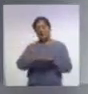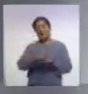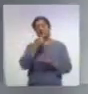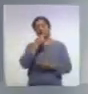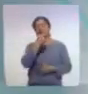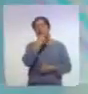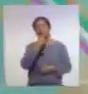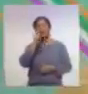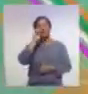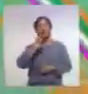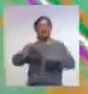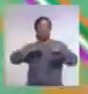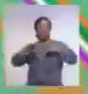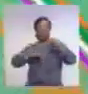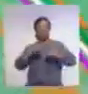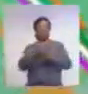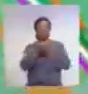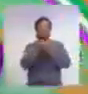adolescentes.